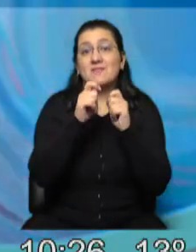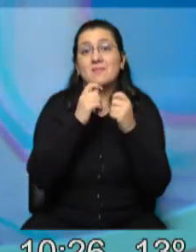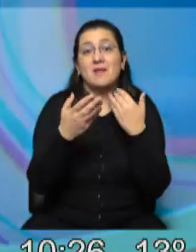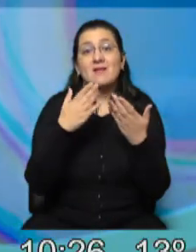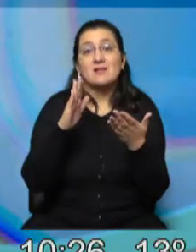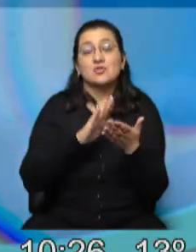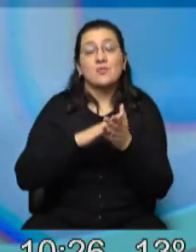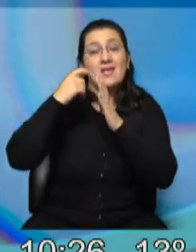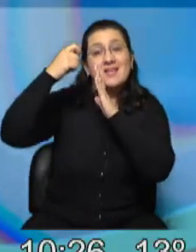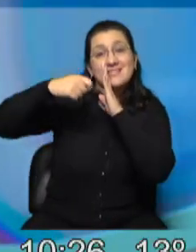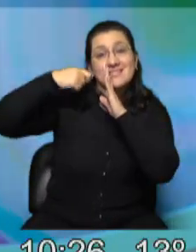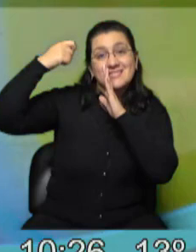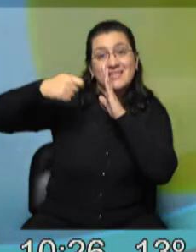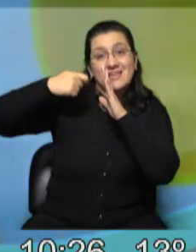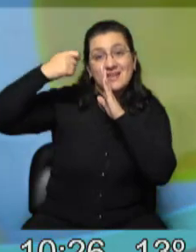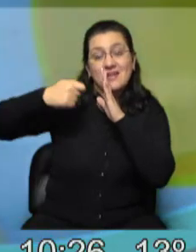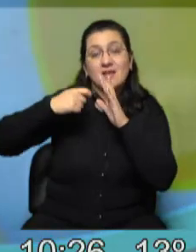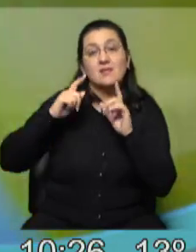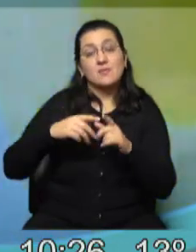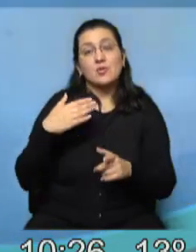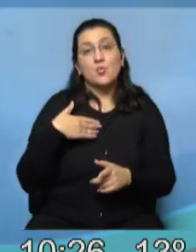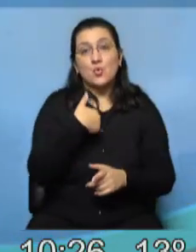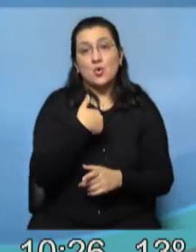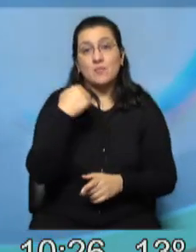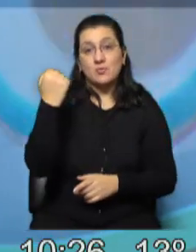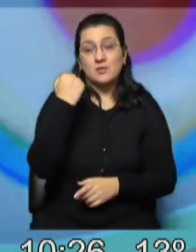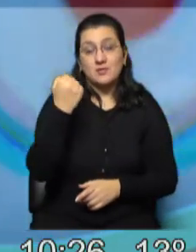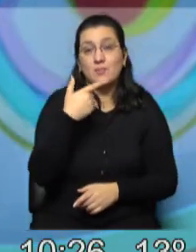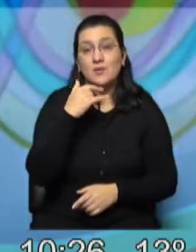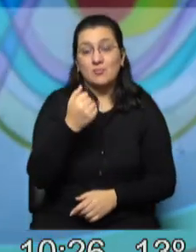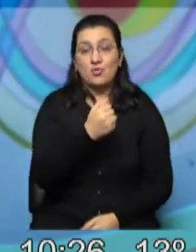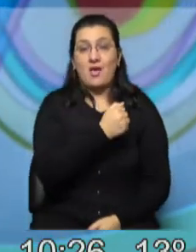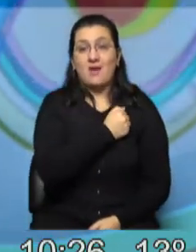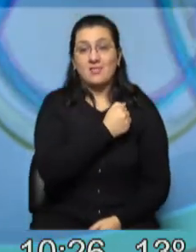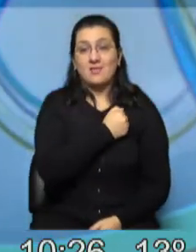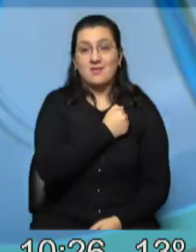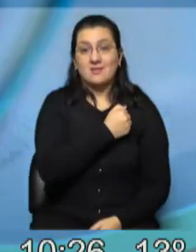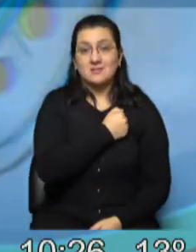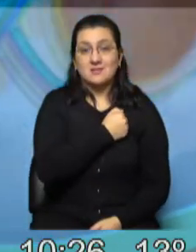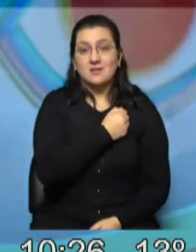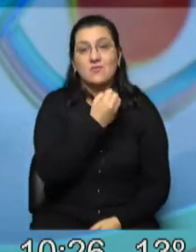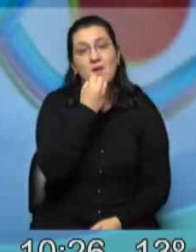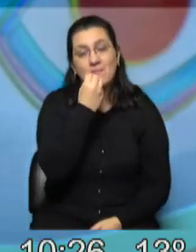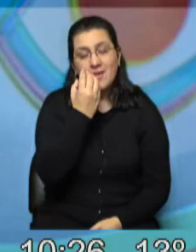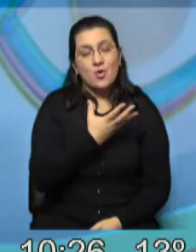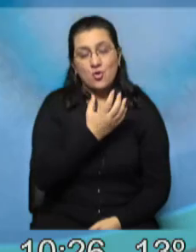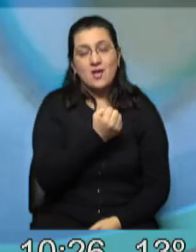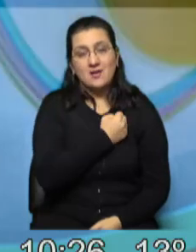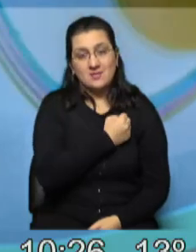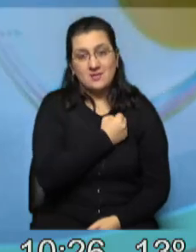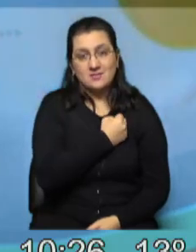la parte del cine, que también has tenido un papel importantísimo. Por ejemplo, con ese Artigas, que sin duda fue el mejor Artigas.